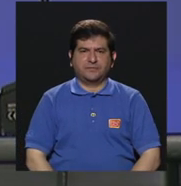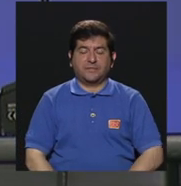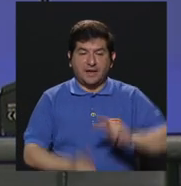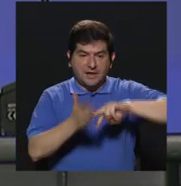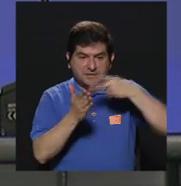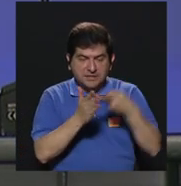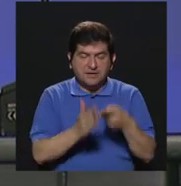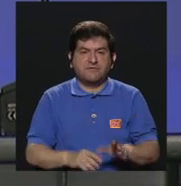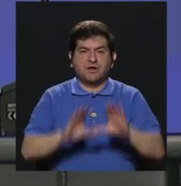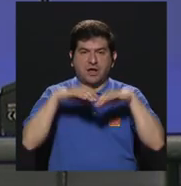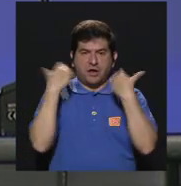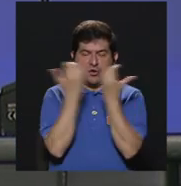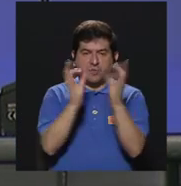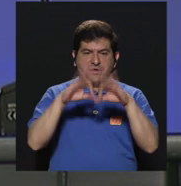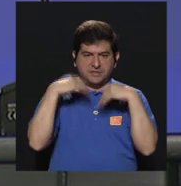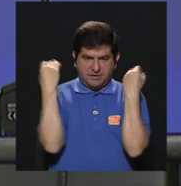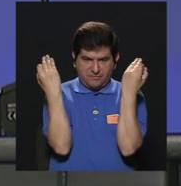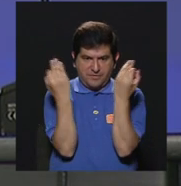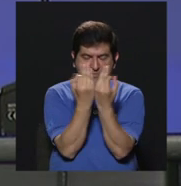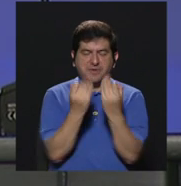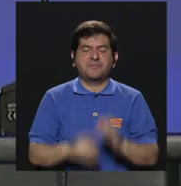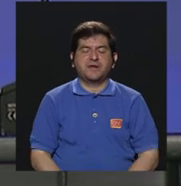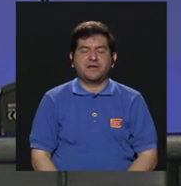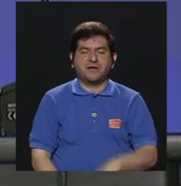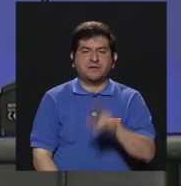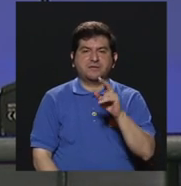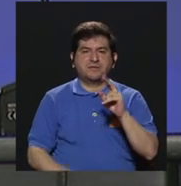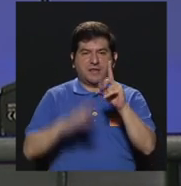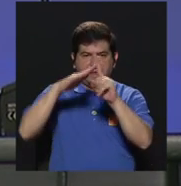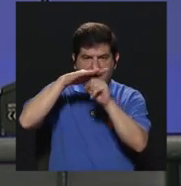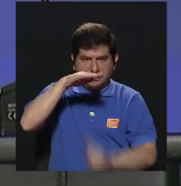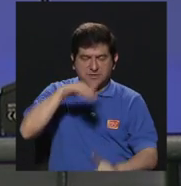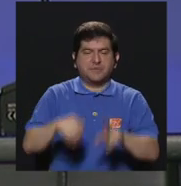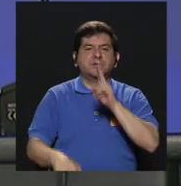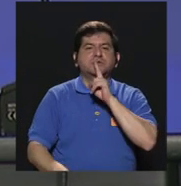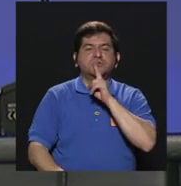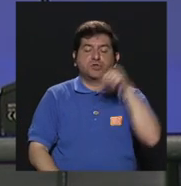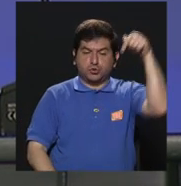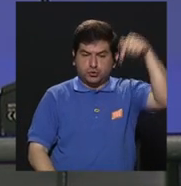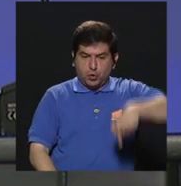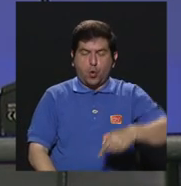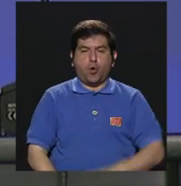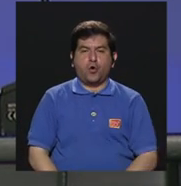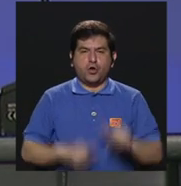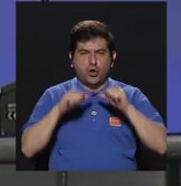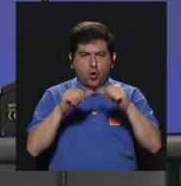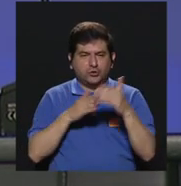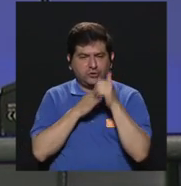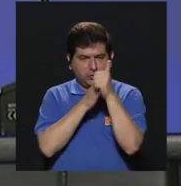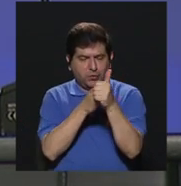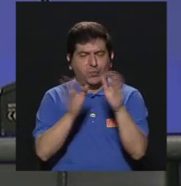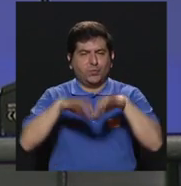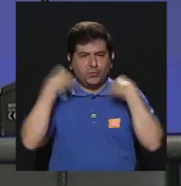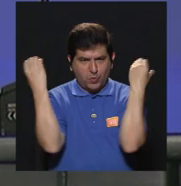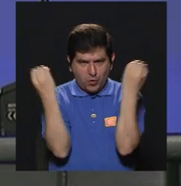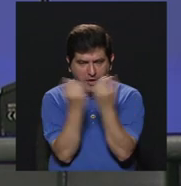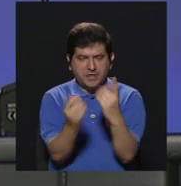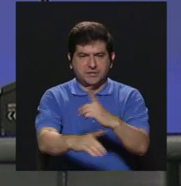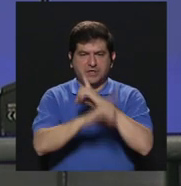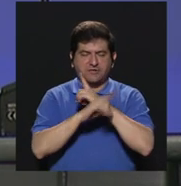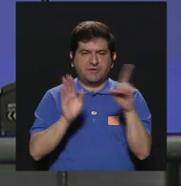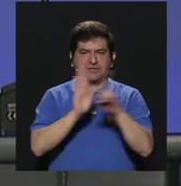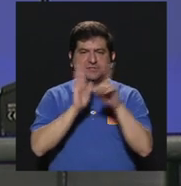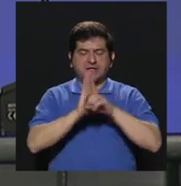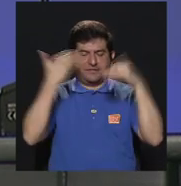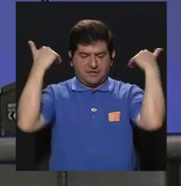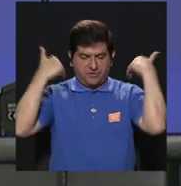constituyó el Comité de Familiares de Desaparecidos de Honduras y hoy sigue a la cabeza de esa organización defensora de los